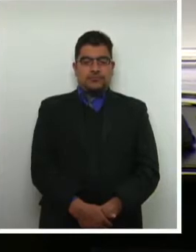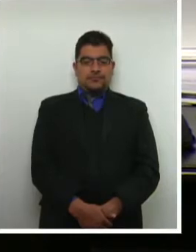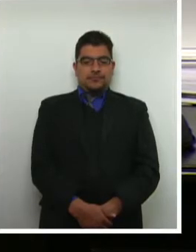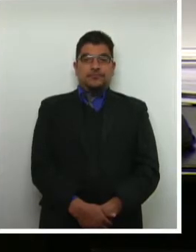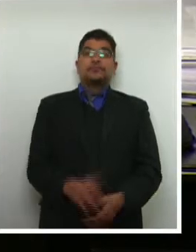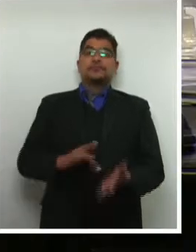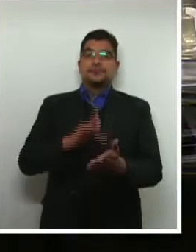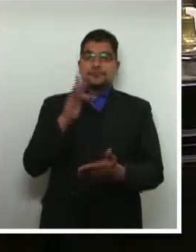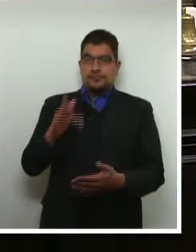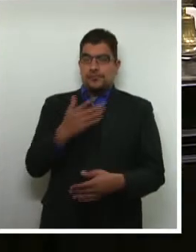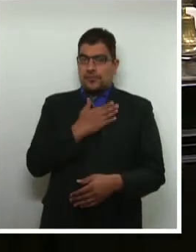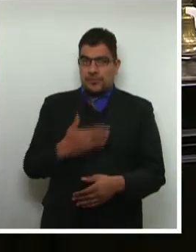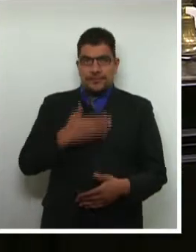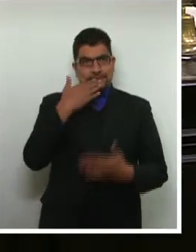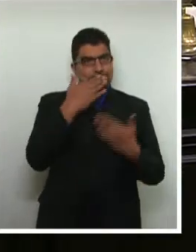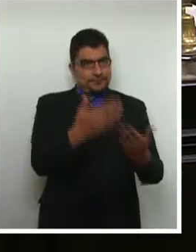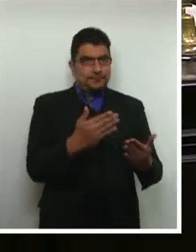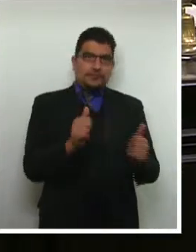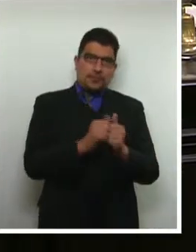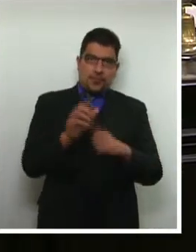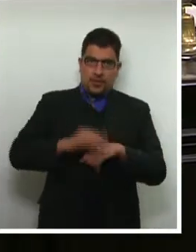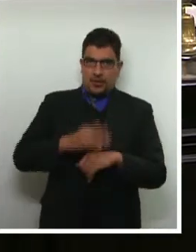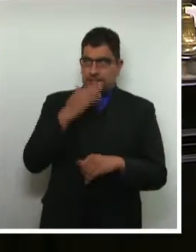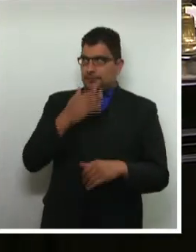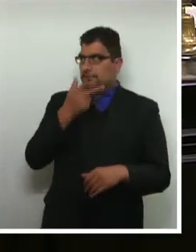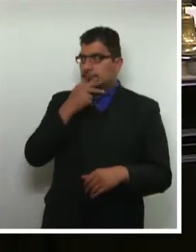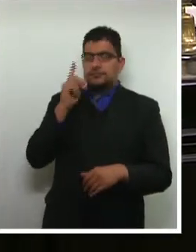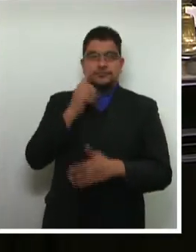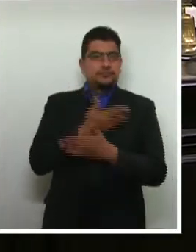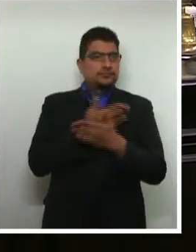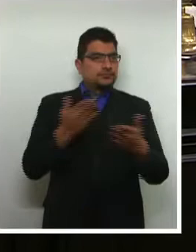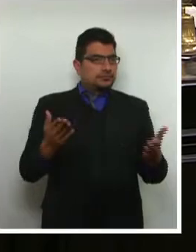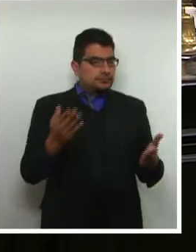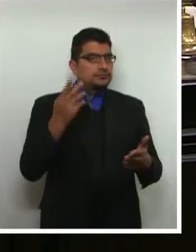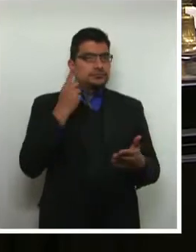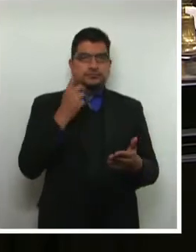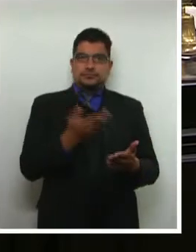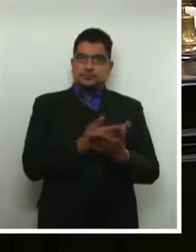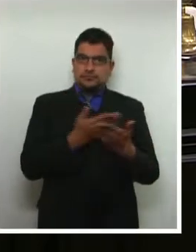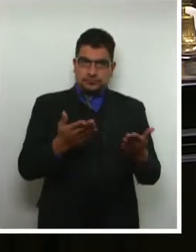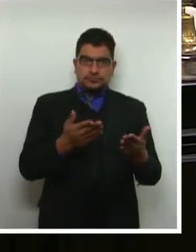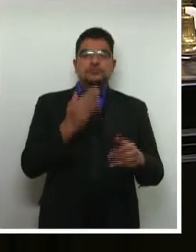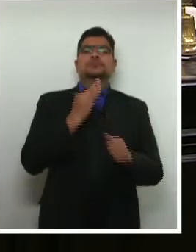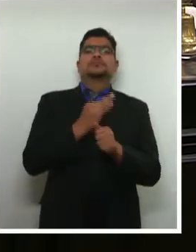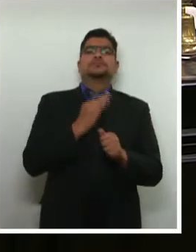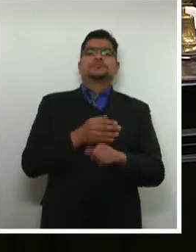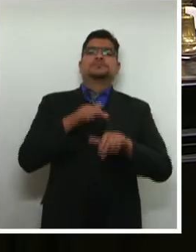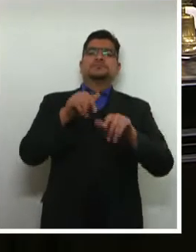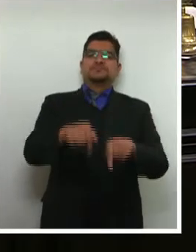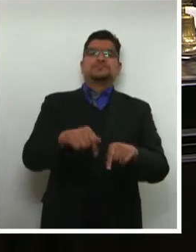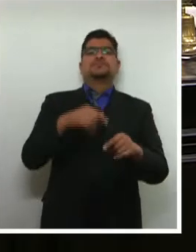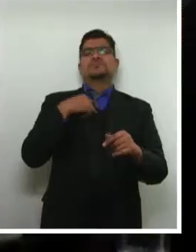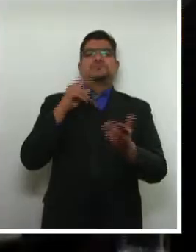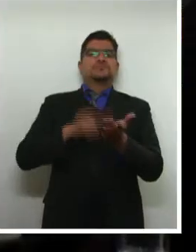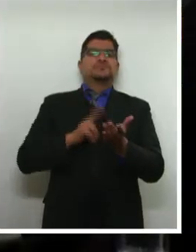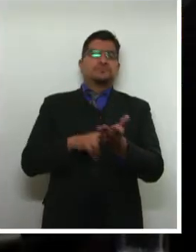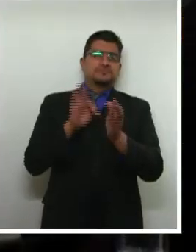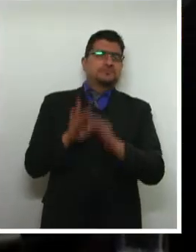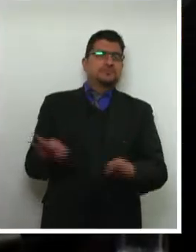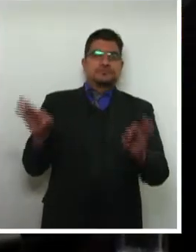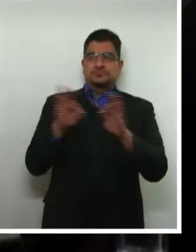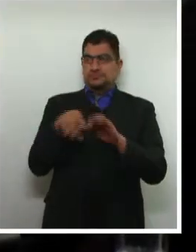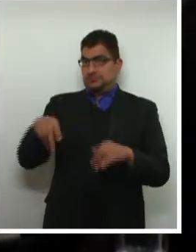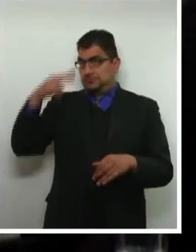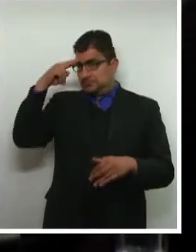Gracias, presidenta. Con su permiso, diputadas y diputados constituyentes, una de las mayores riquezas que cuenta la Ciudad